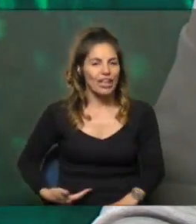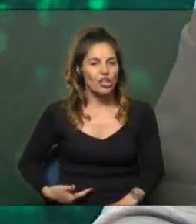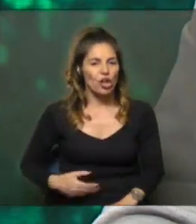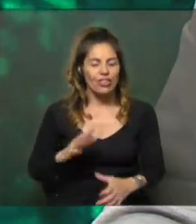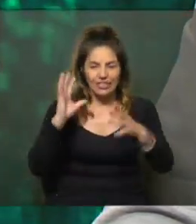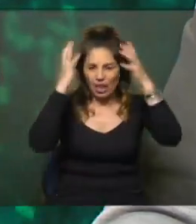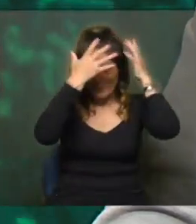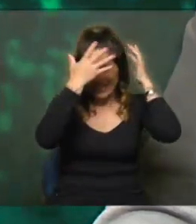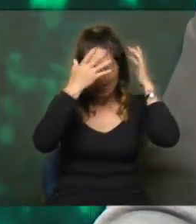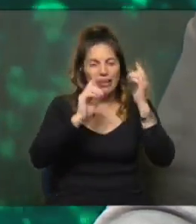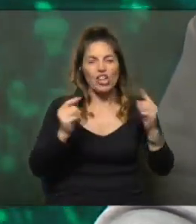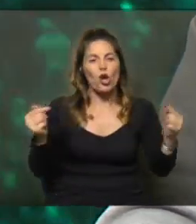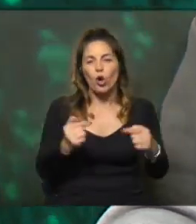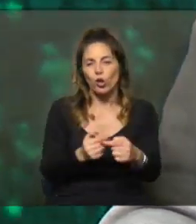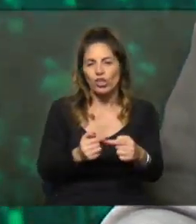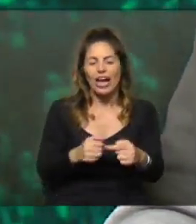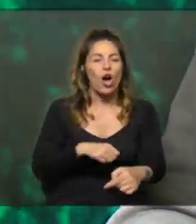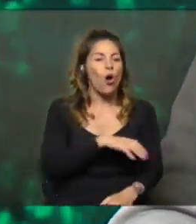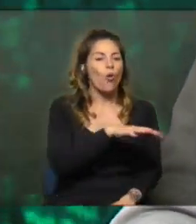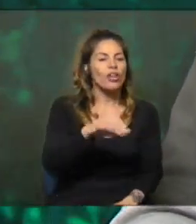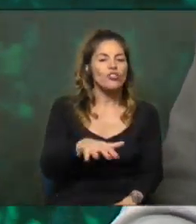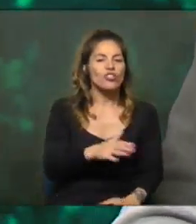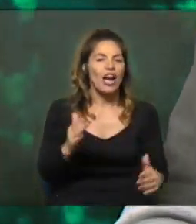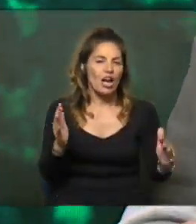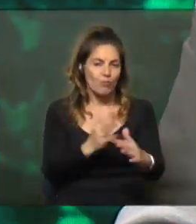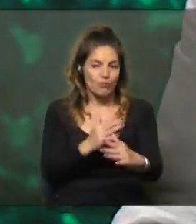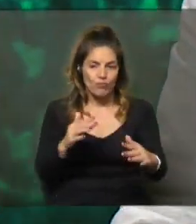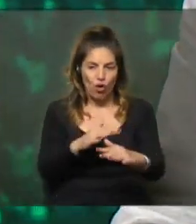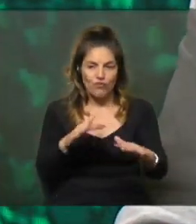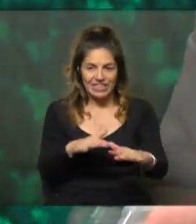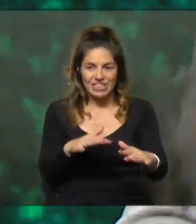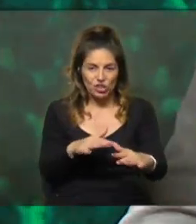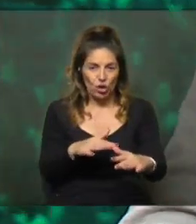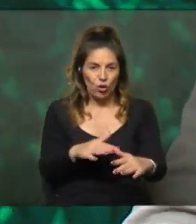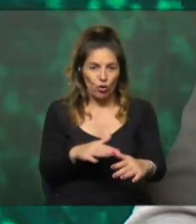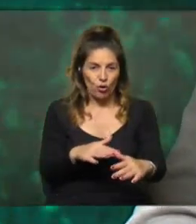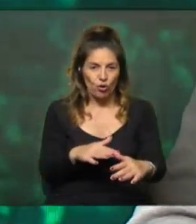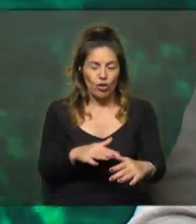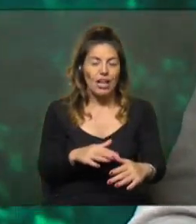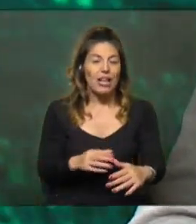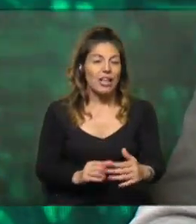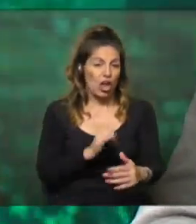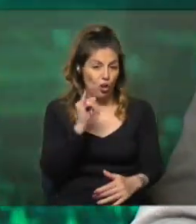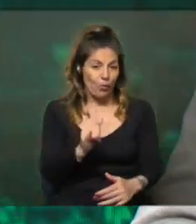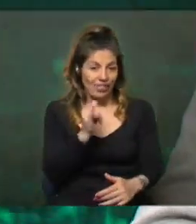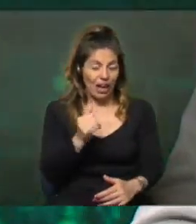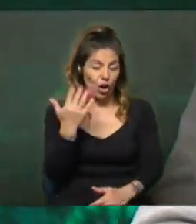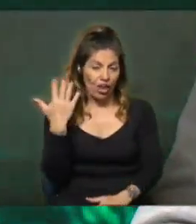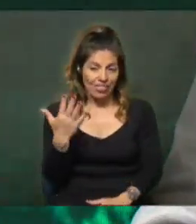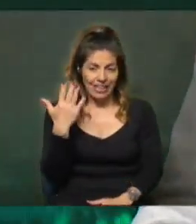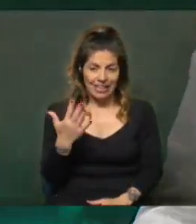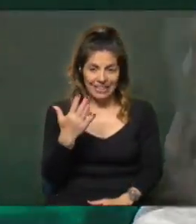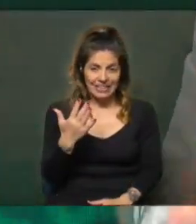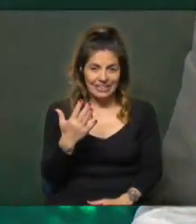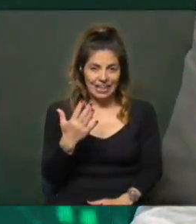en última instancia acá tenemos una sociedad que se movilizó también por derecha lo que ha pasado la novedad que hemos tenido con las derechas estas mundiales las derechas